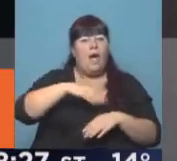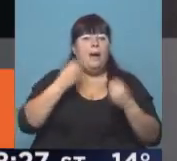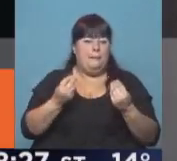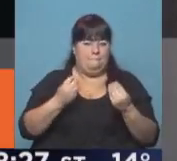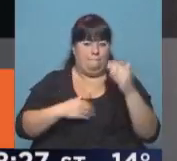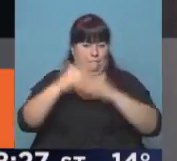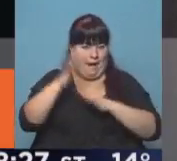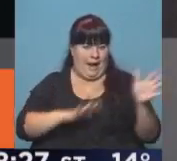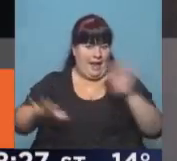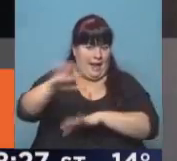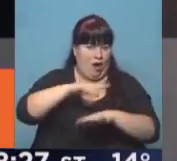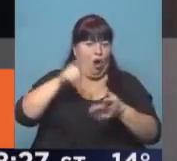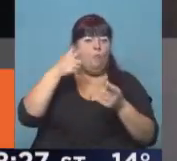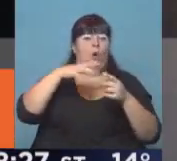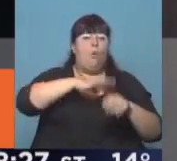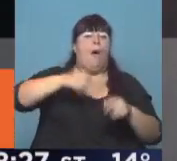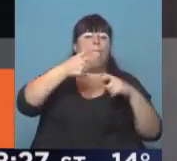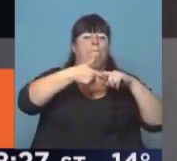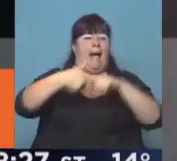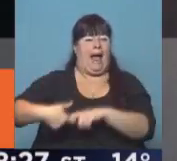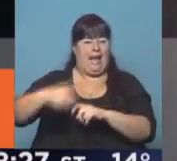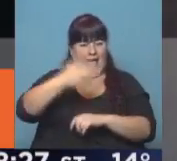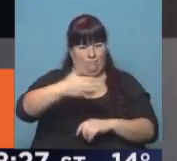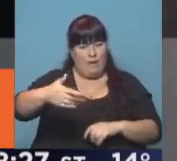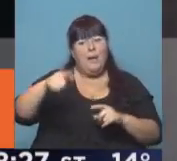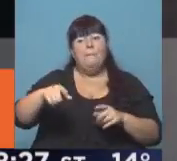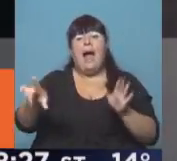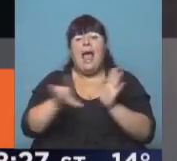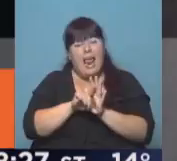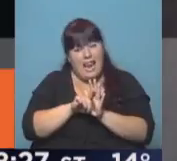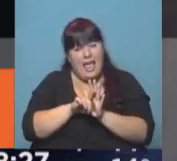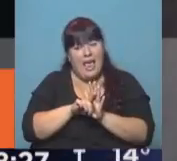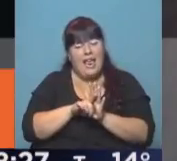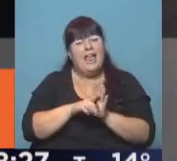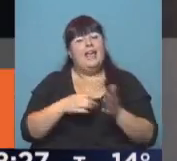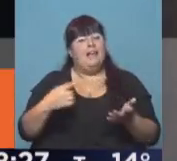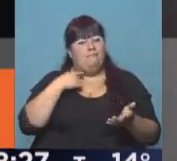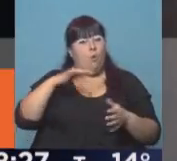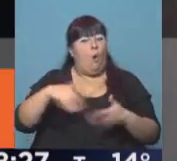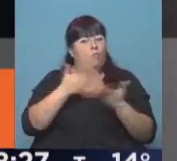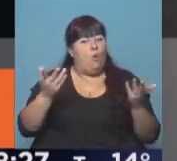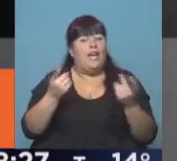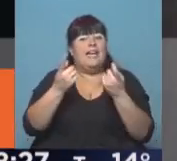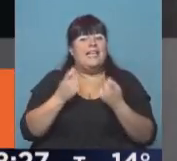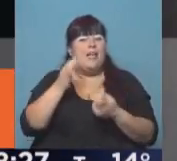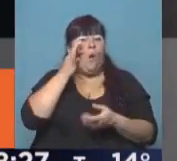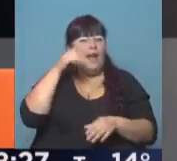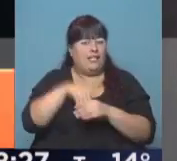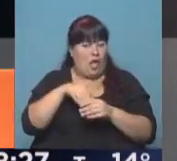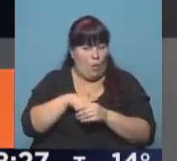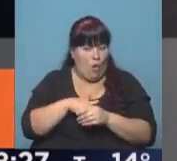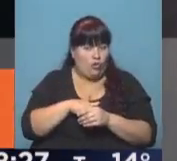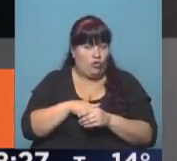este adaptarla como presa del carril pero además para poder sacar esta ley como se afectaba espacio público requerían 40 votos